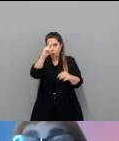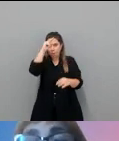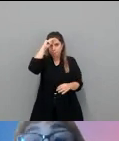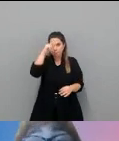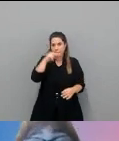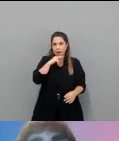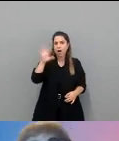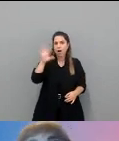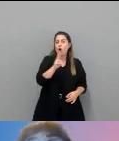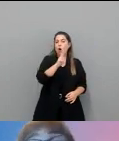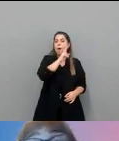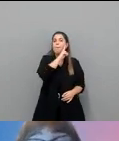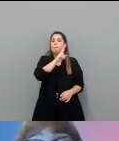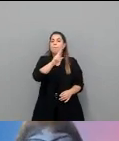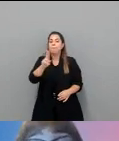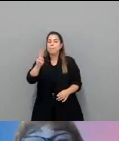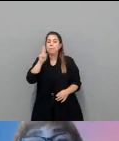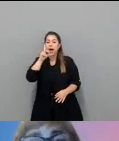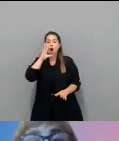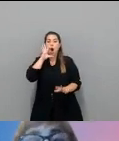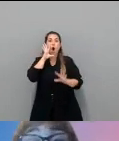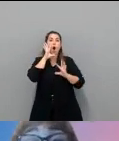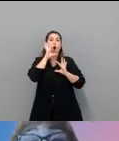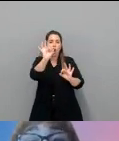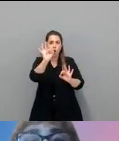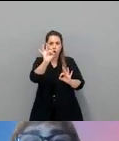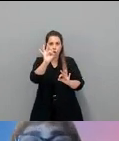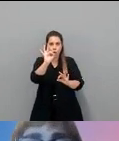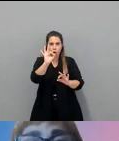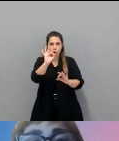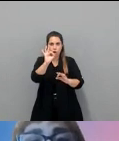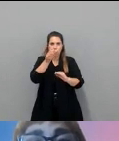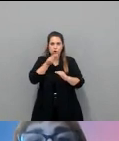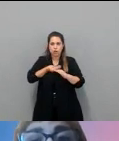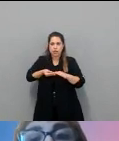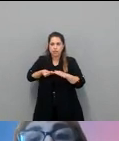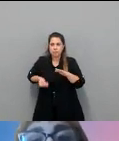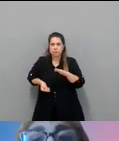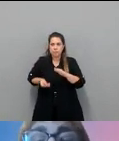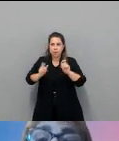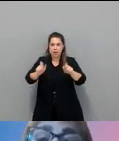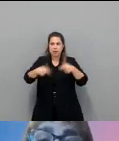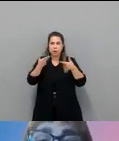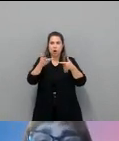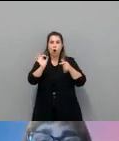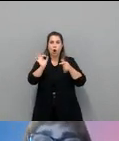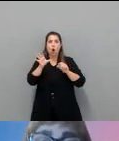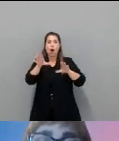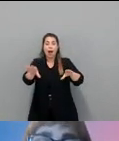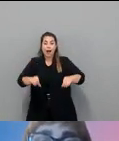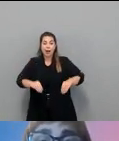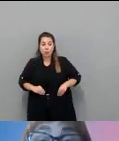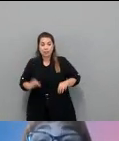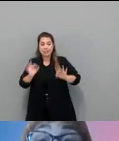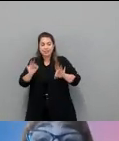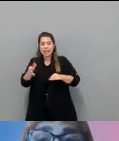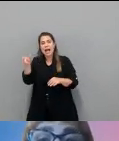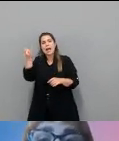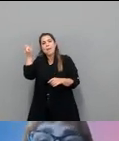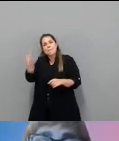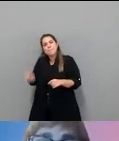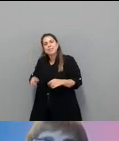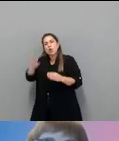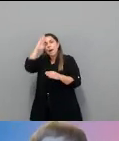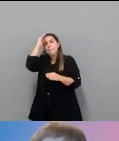madre, ojo aquí, biológico o adoptante de una persona con parálisis cerebral que